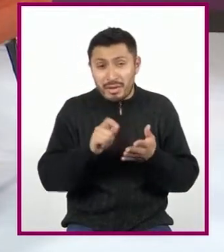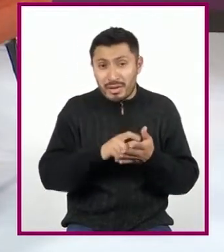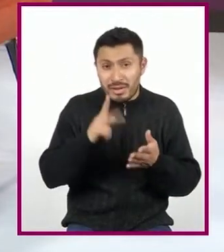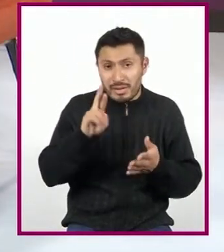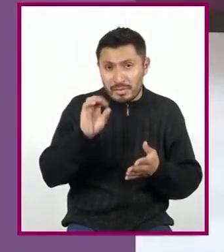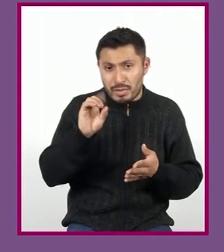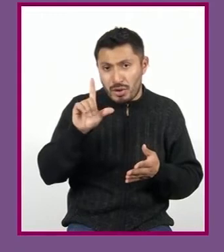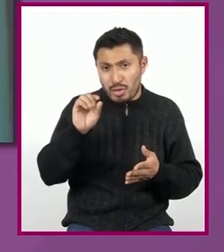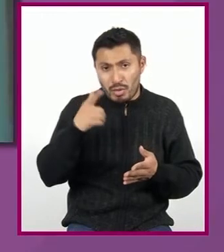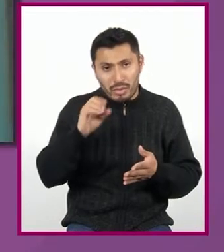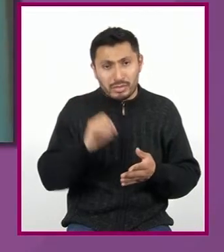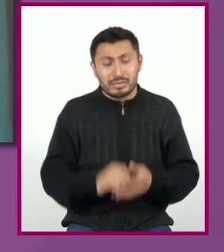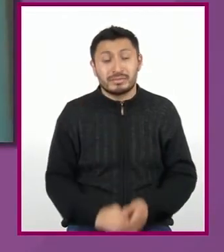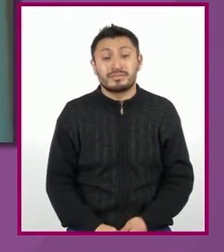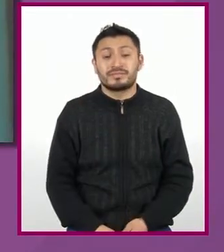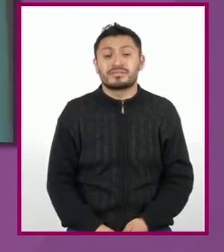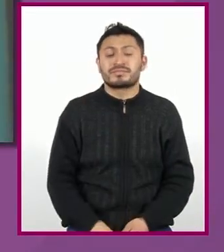la entenderán.